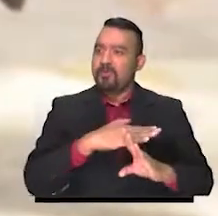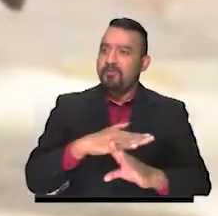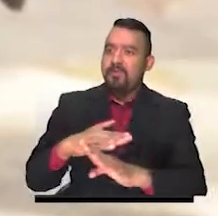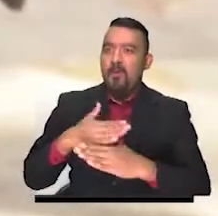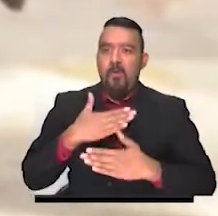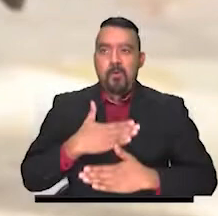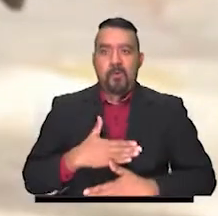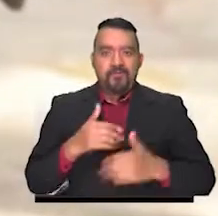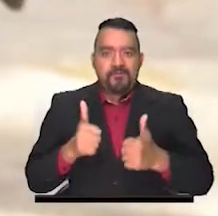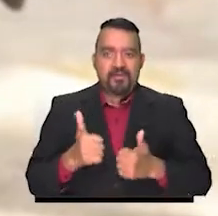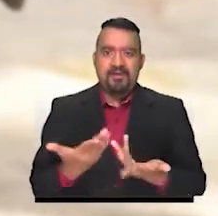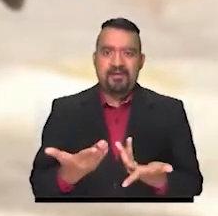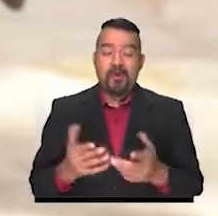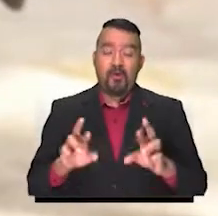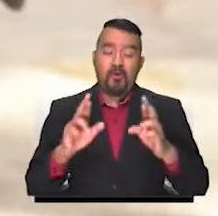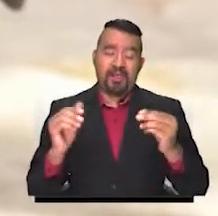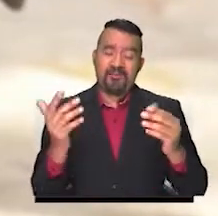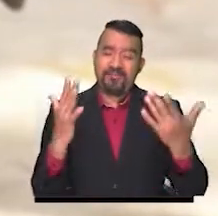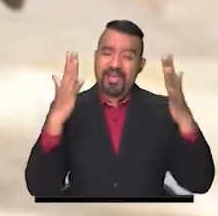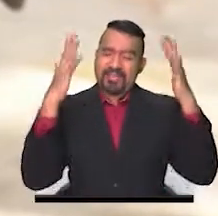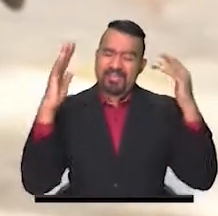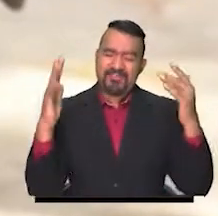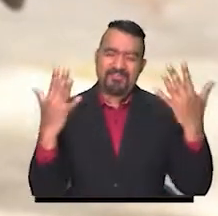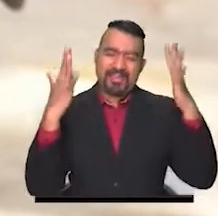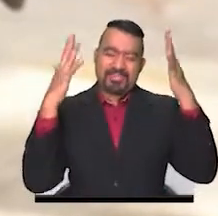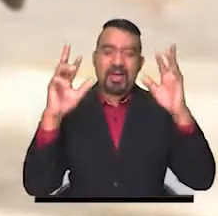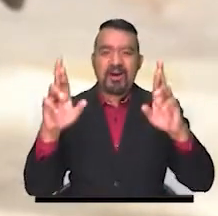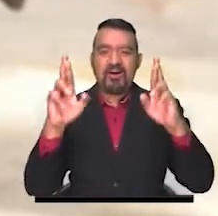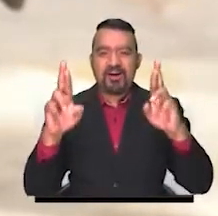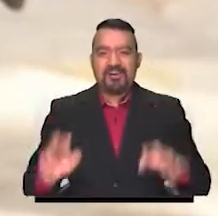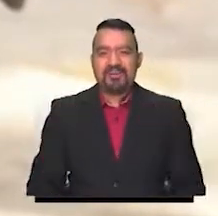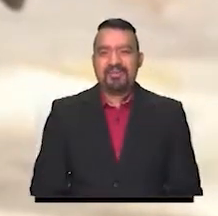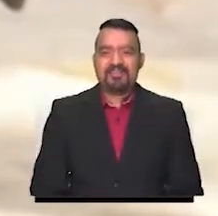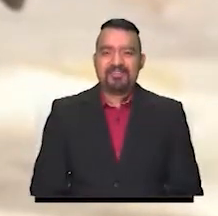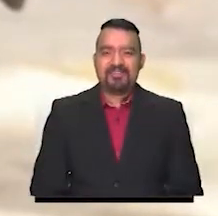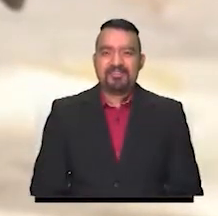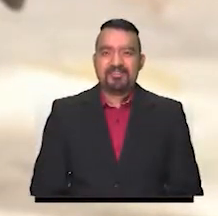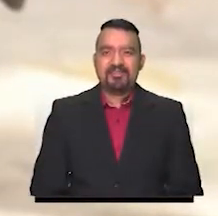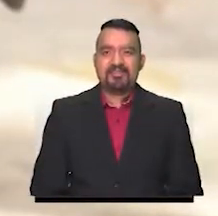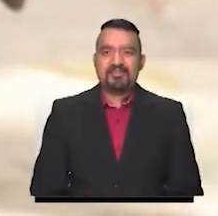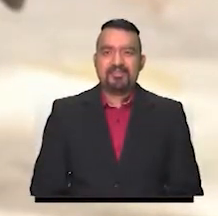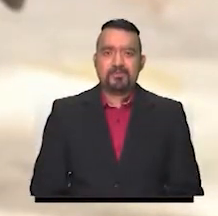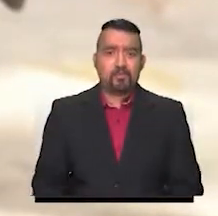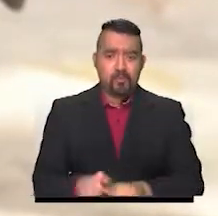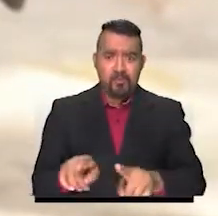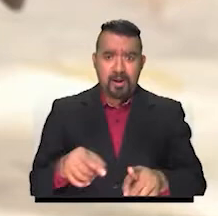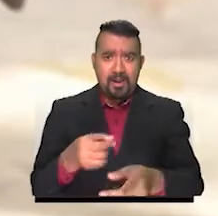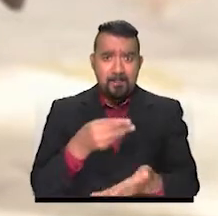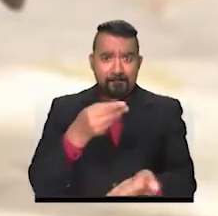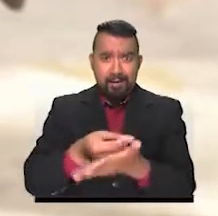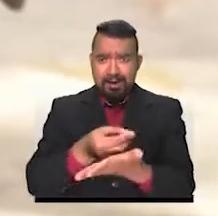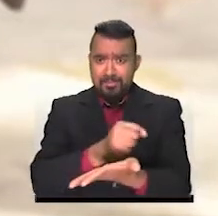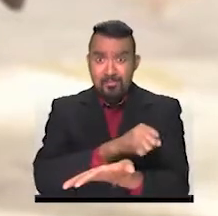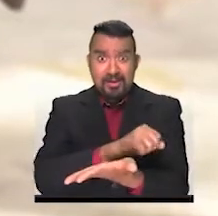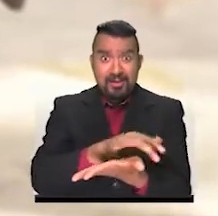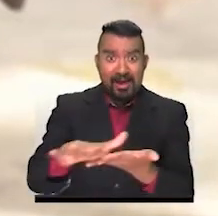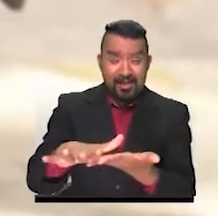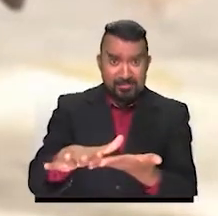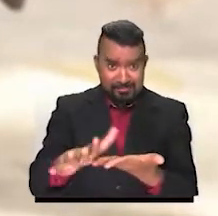mucha mucha fiesta para todo el pueblo porque va a ser sin pagar entre estos podemos